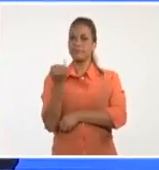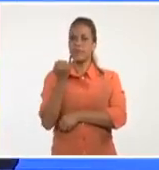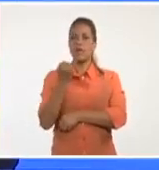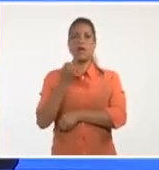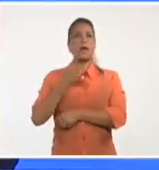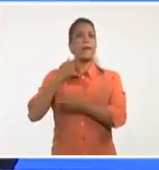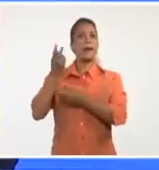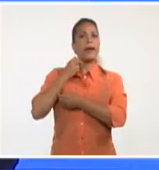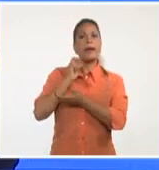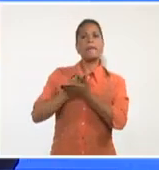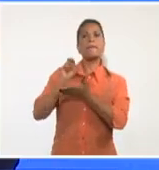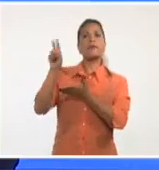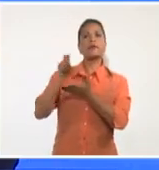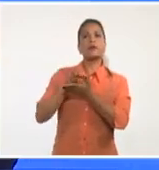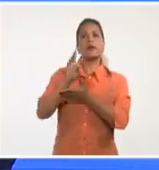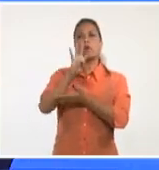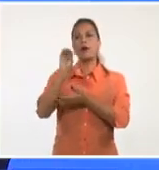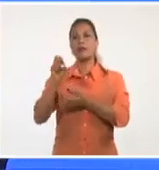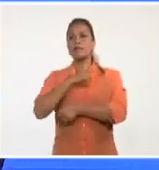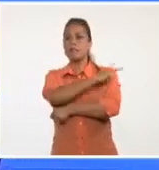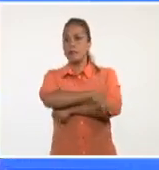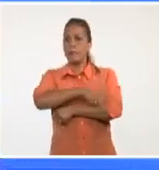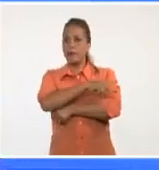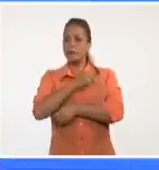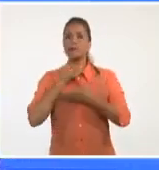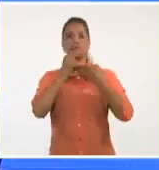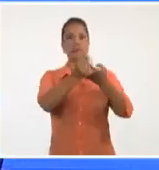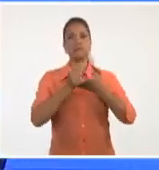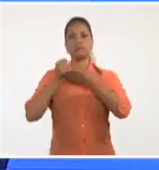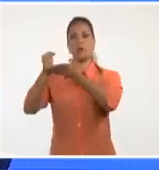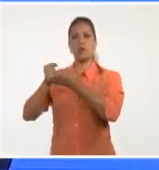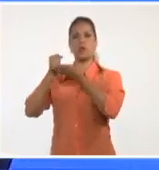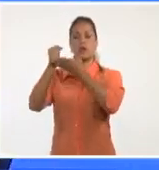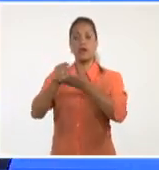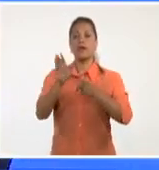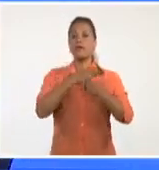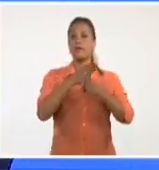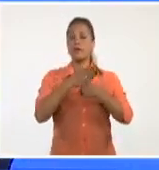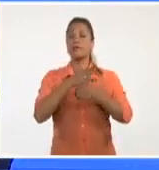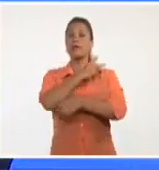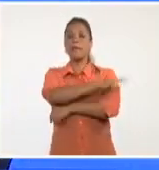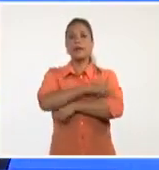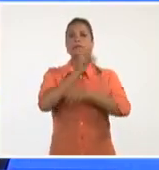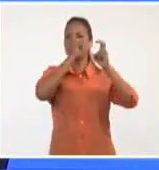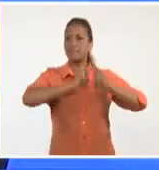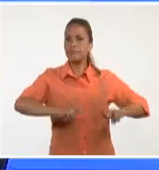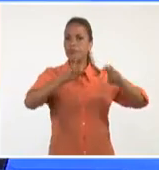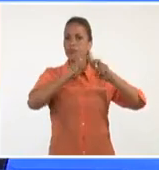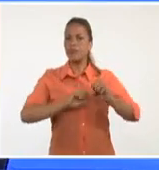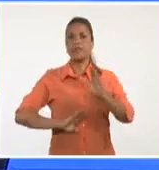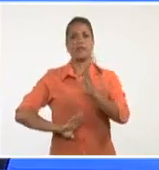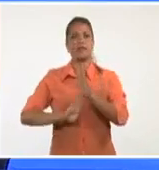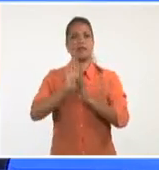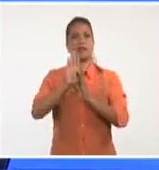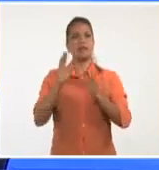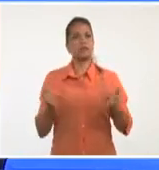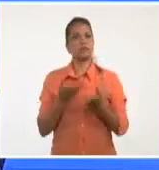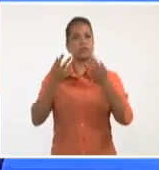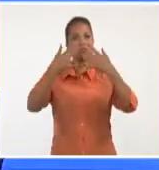exportándolas a más de 40, a la vez que coopera con varias naciones en investigación, desarrollo y